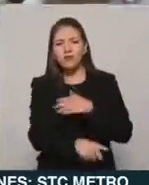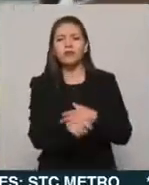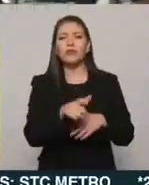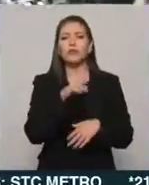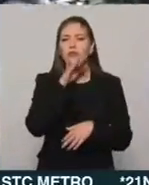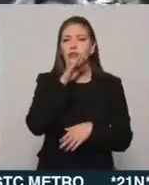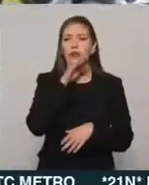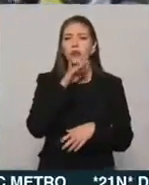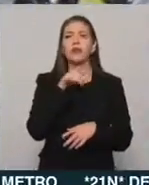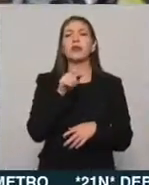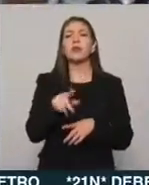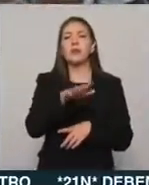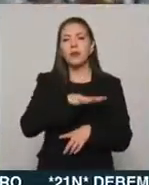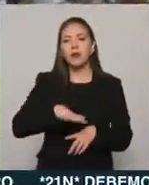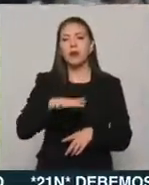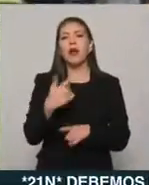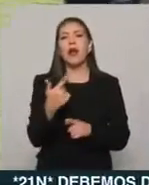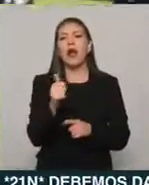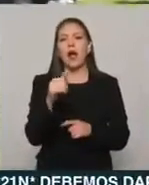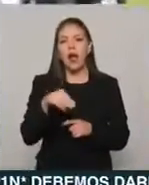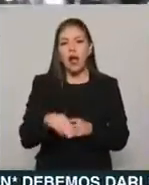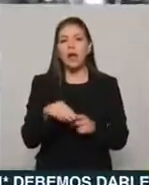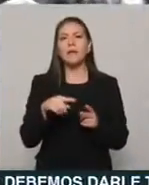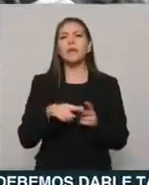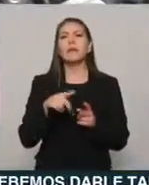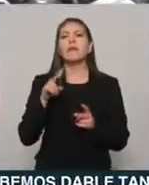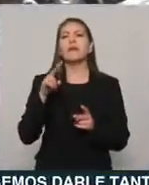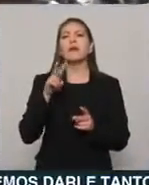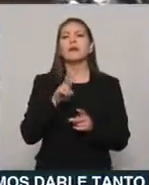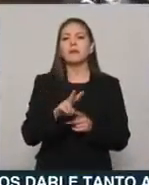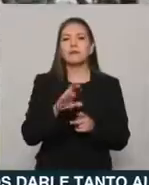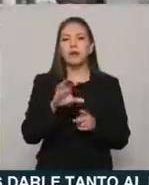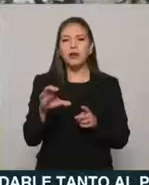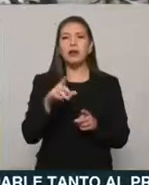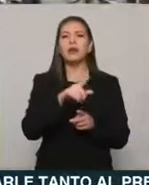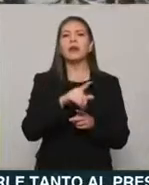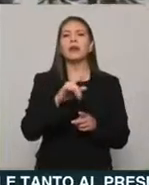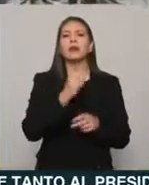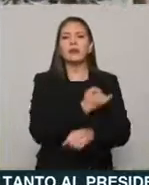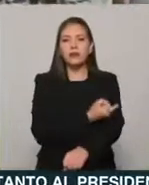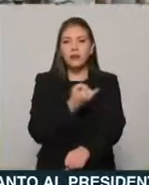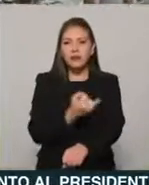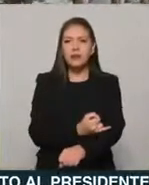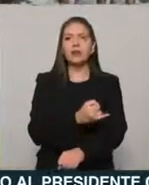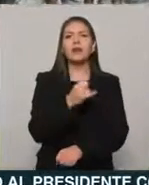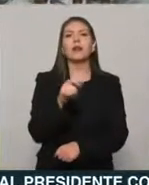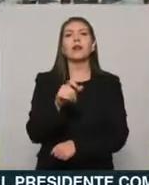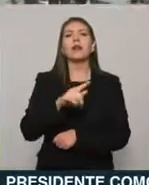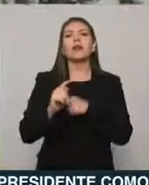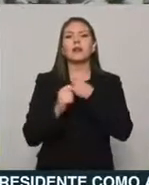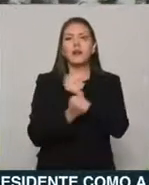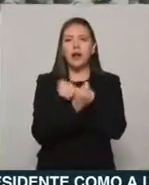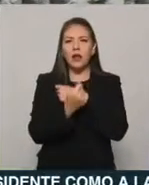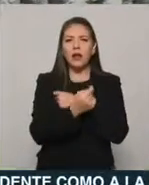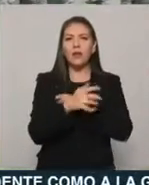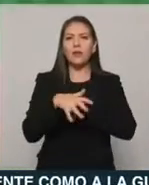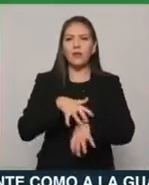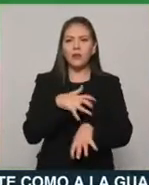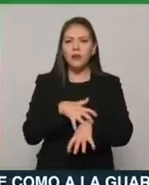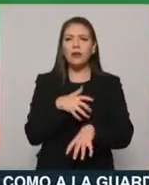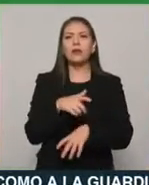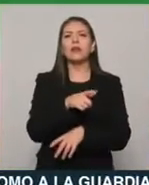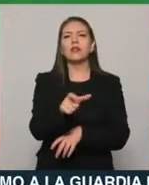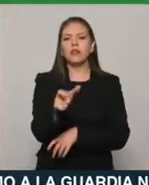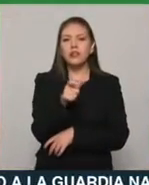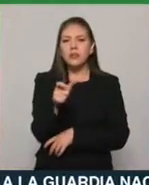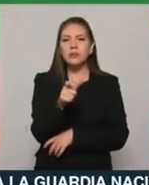delictiva: Gustavo Amadero, Venustiano Carranza, Iztacalco, Iztapalapa, Tláhuac, Xochimilco, Tlalpan y Milpa Alta.